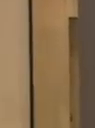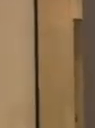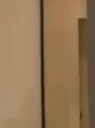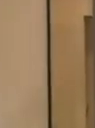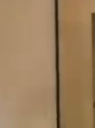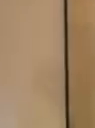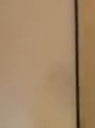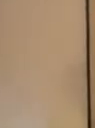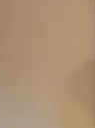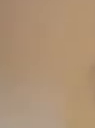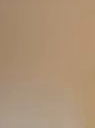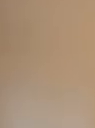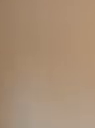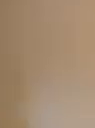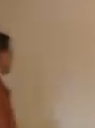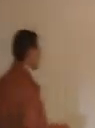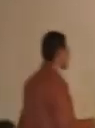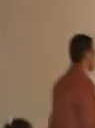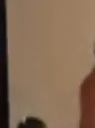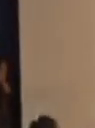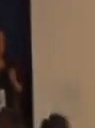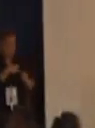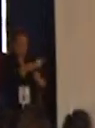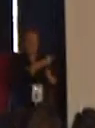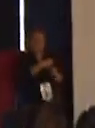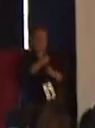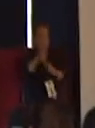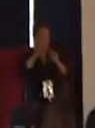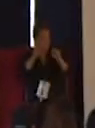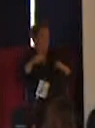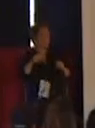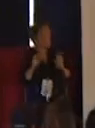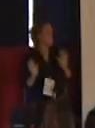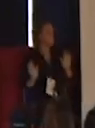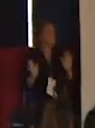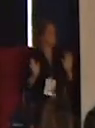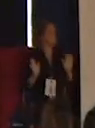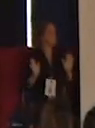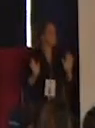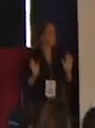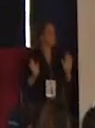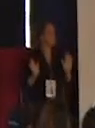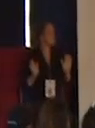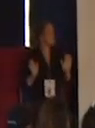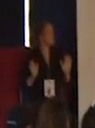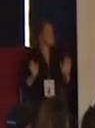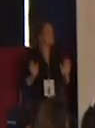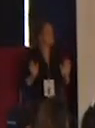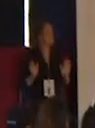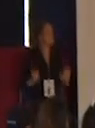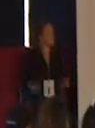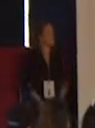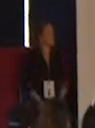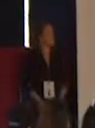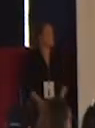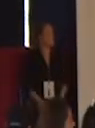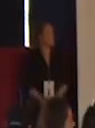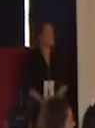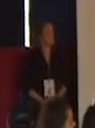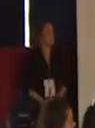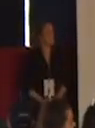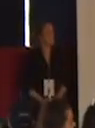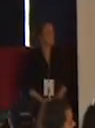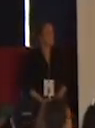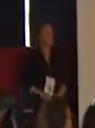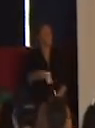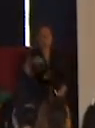Los que no tengan el documento, aquí se lo podemos pasar, aquí están las exigencias de nosotros y los... ¿Cómo se paga por la movilización? Claro, lo mismo que para cualquier otro que no